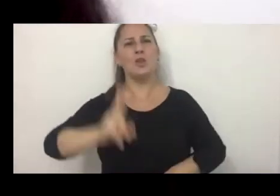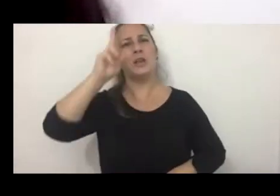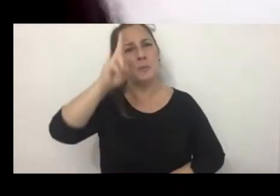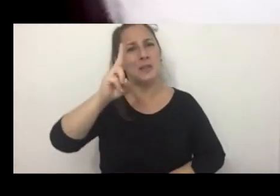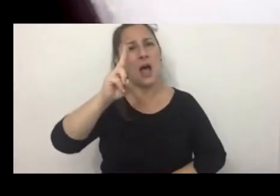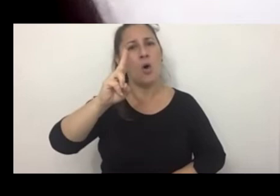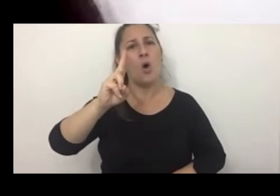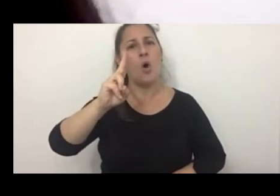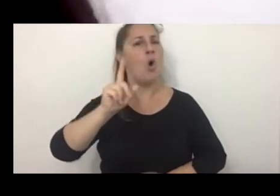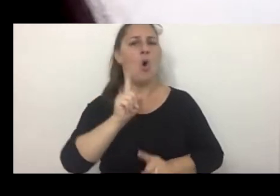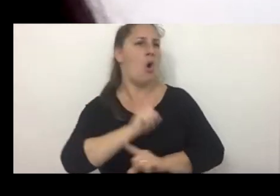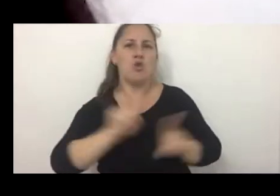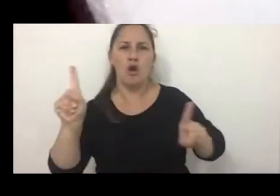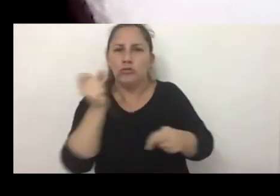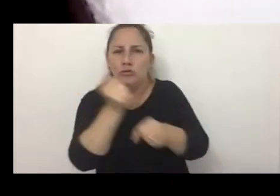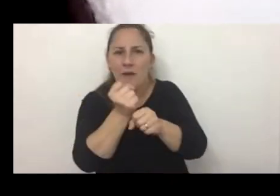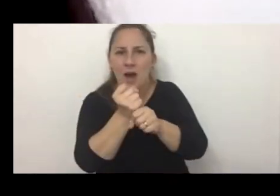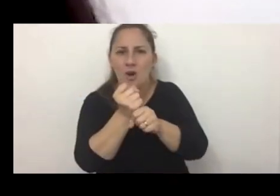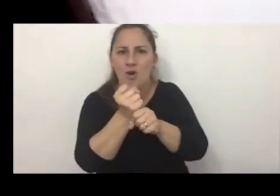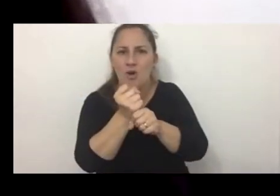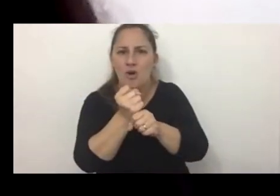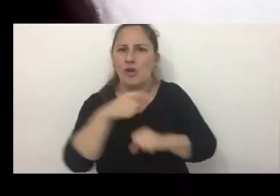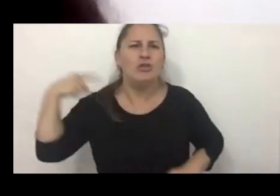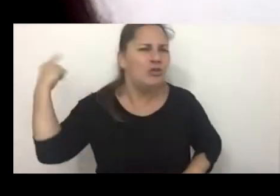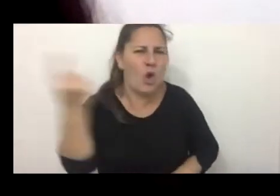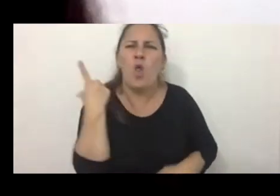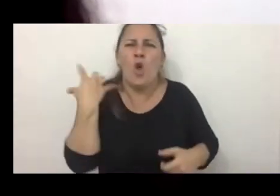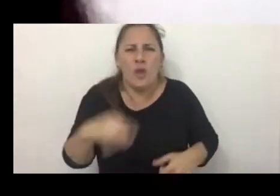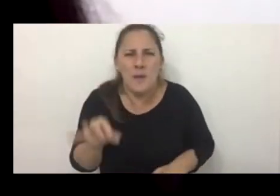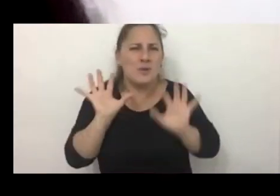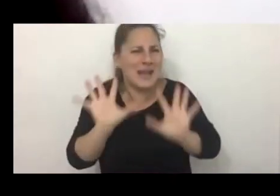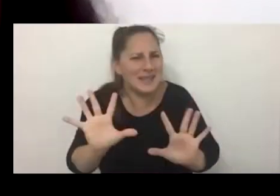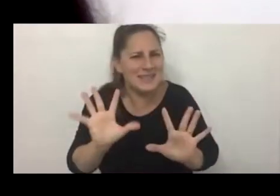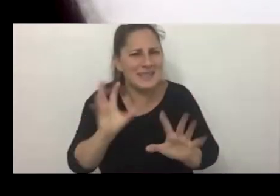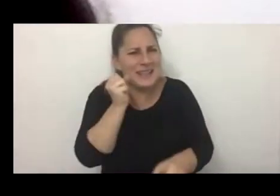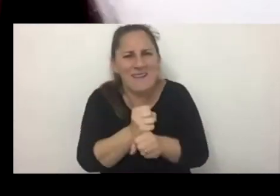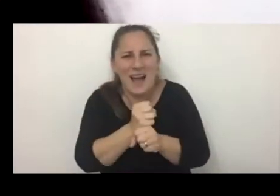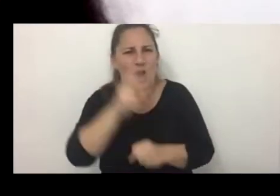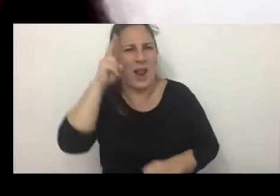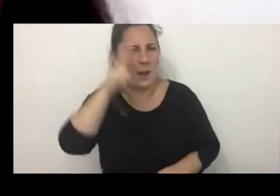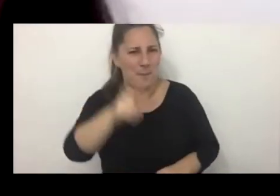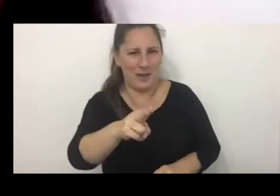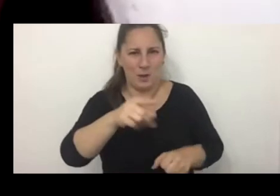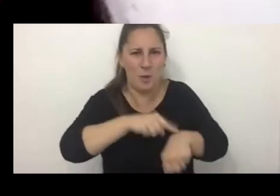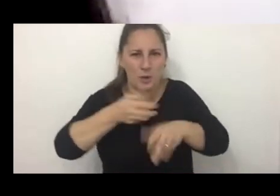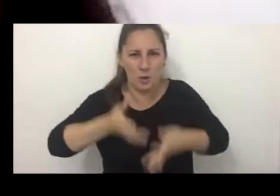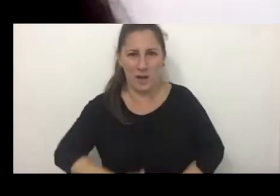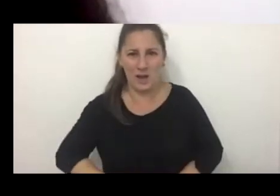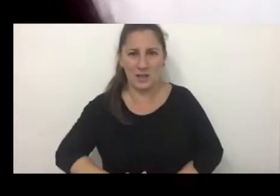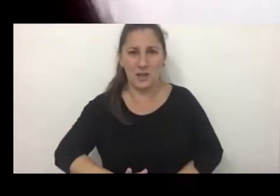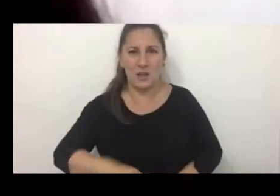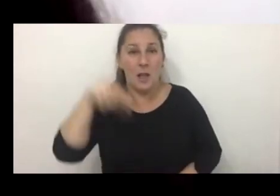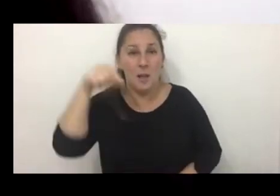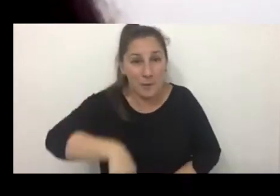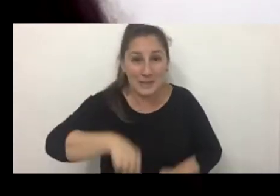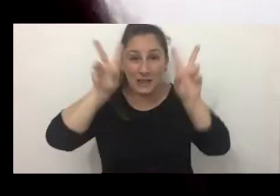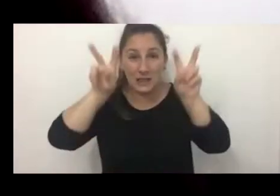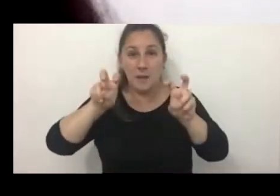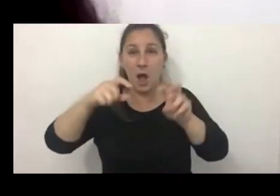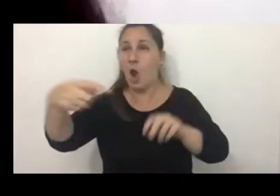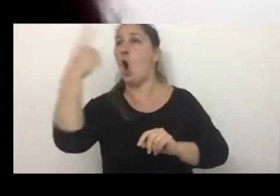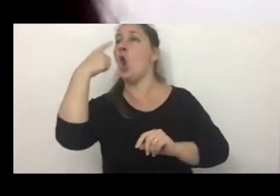estar obligados a laburar y a trabajar desde ese lugar, ¿no? Cuando uno habla de voy a asistir a un parto respetado,